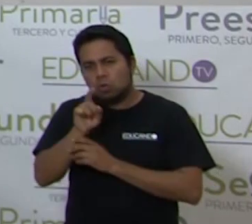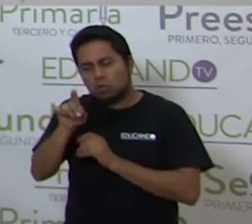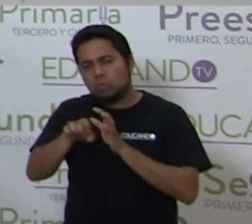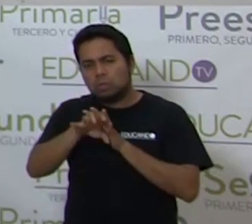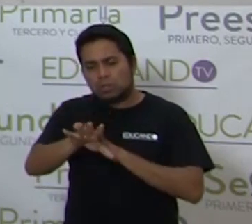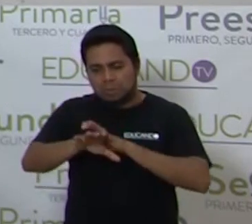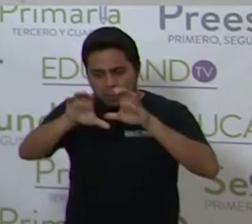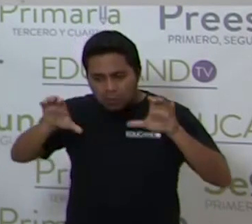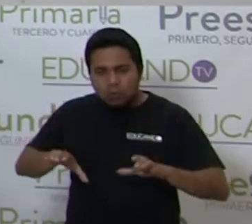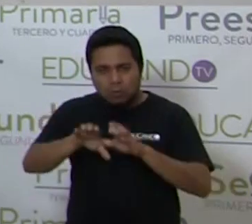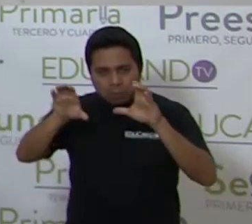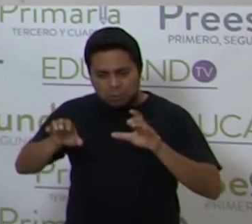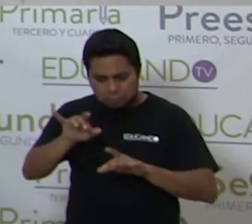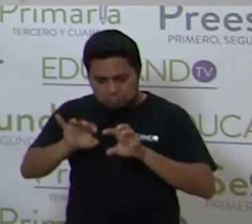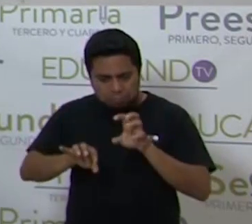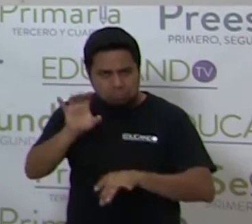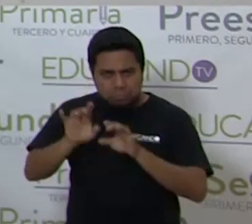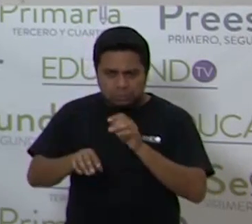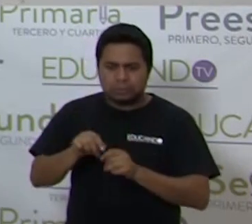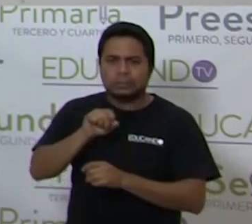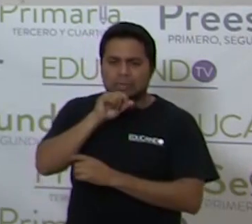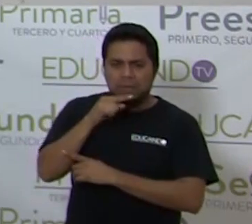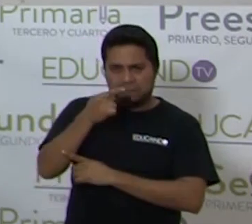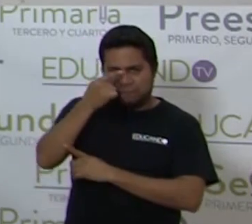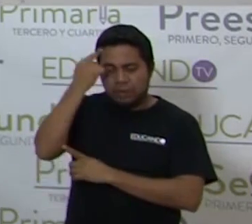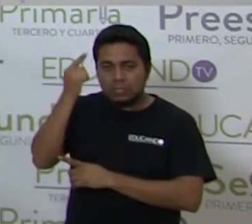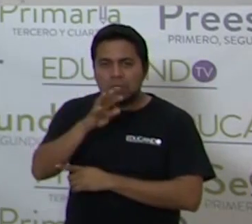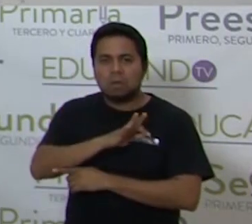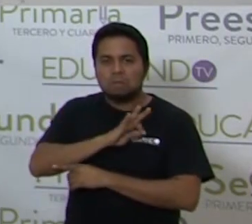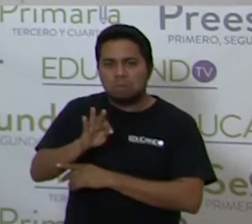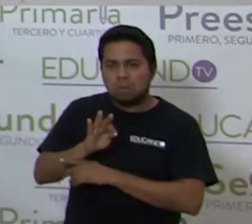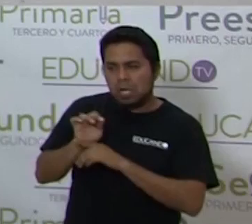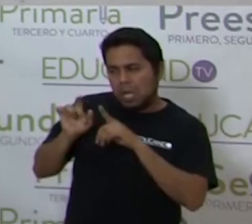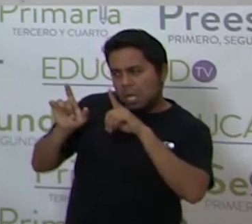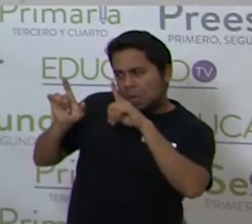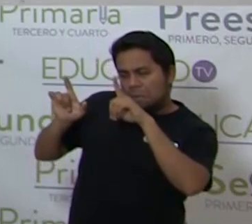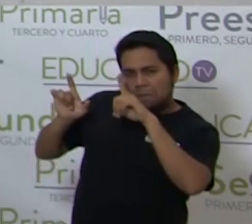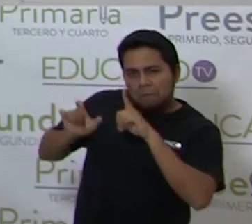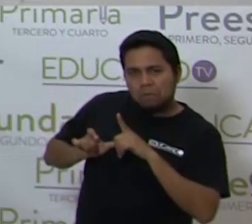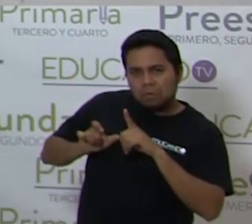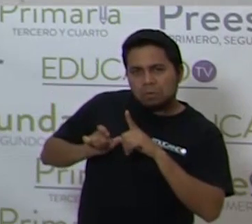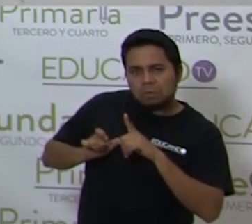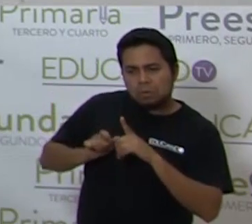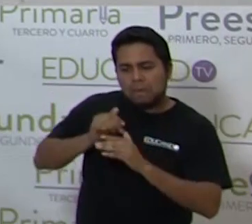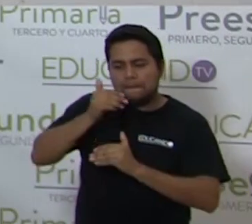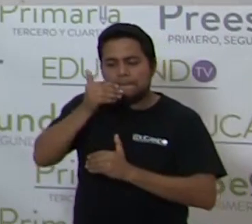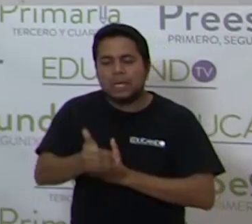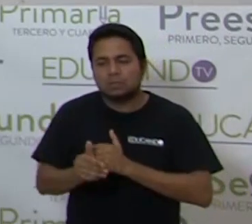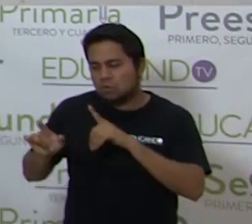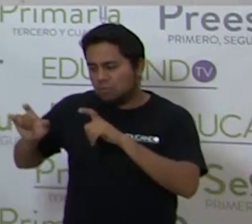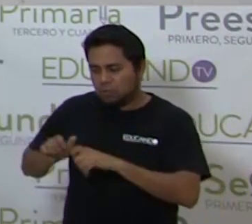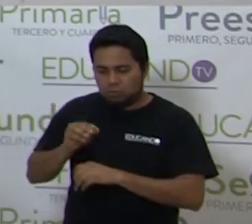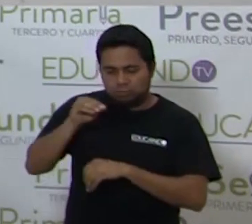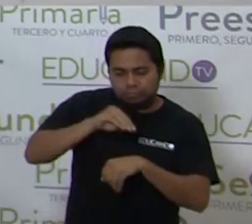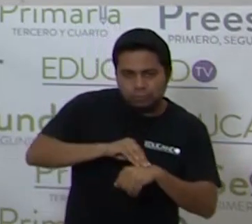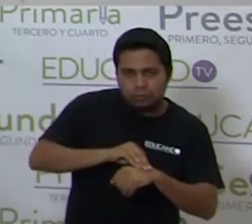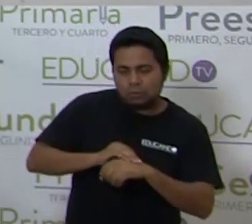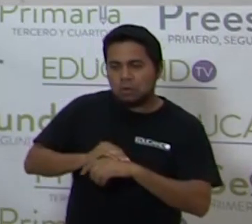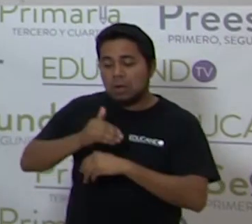en la computadora, que también es muy práctico, puedas tomarle una fotografía a cada paso y esa